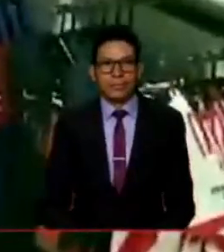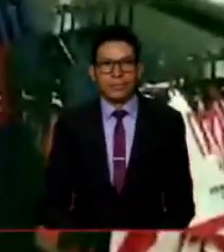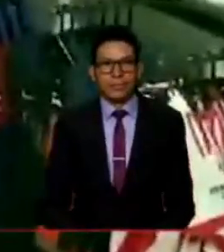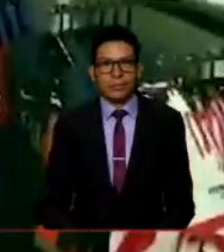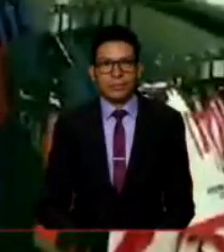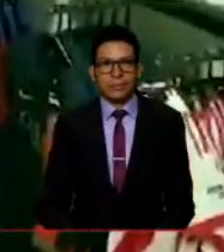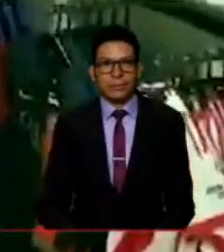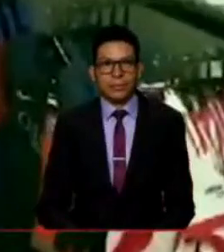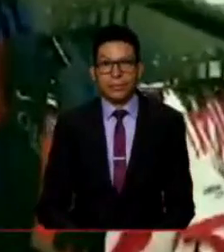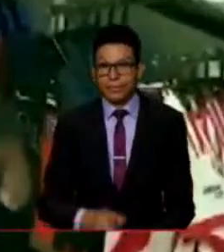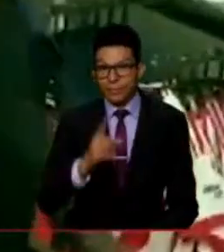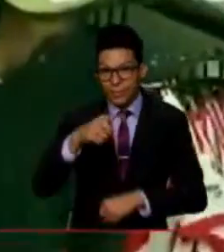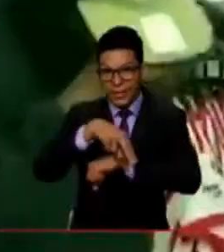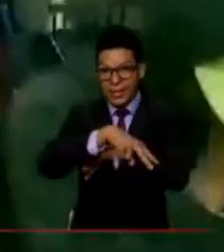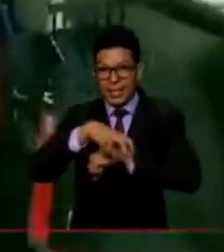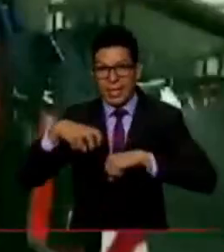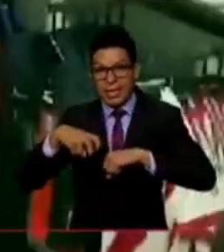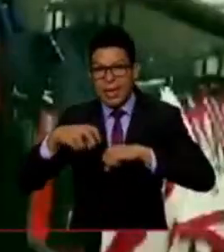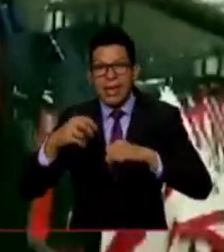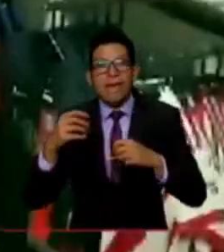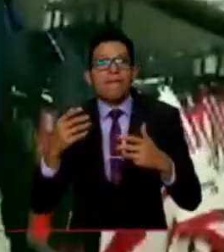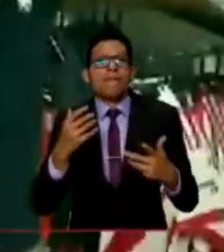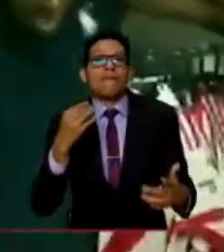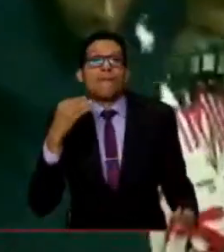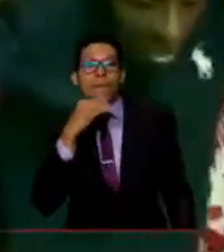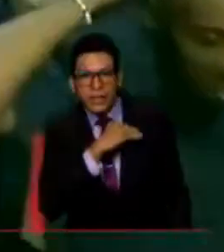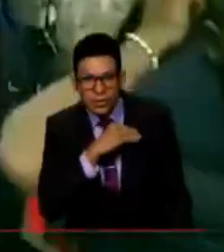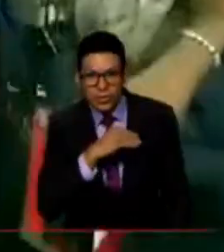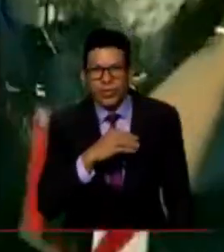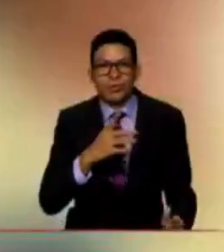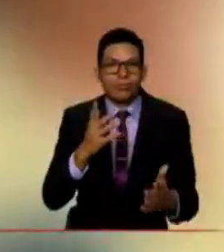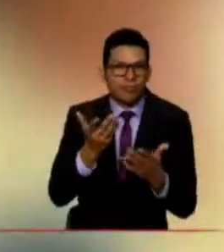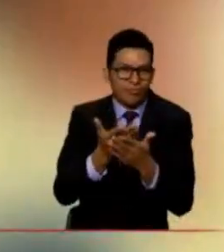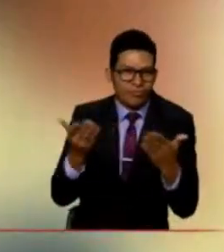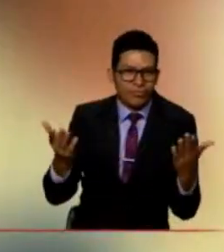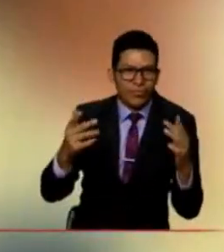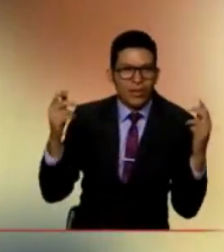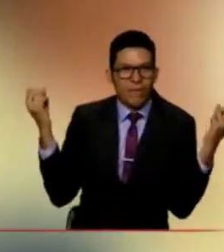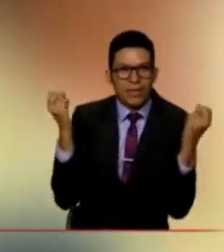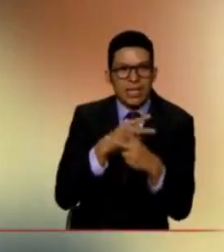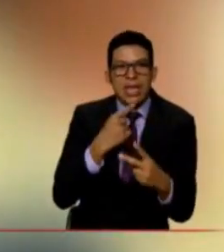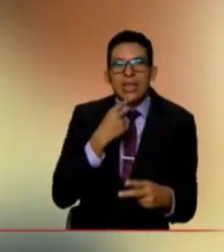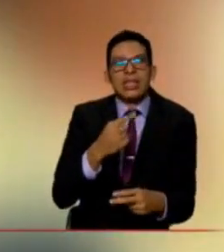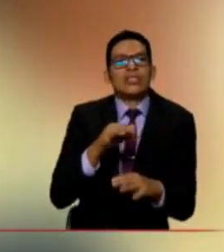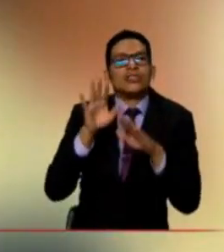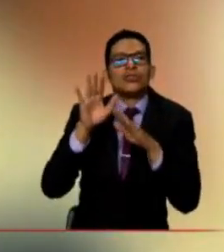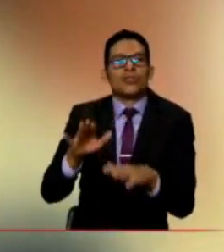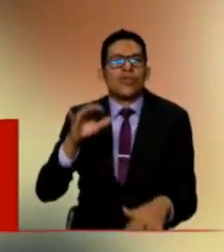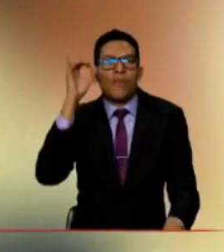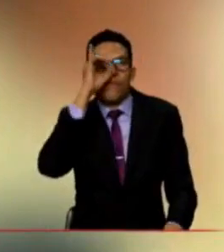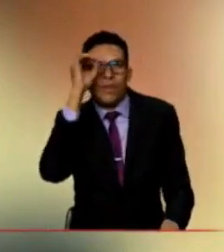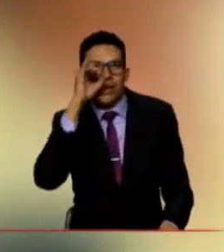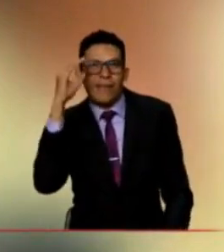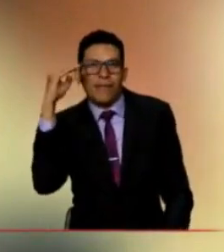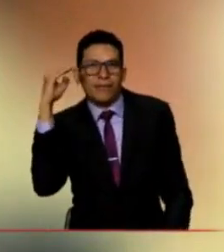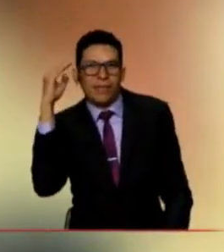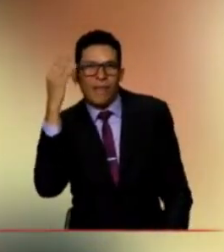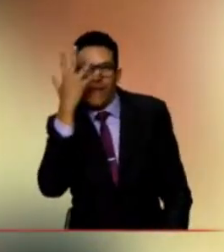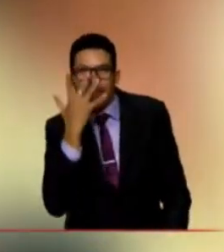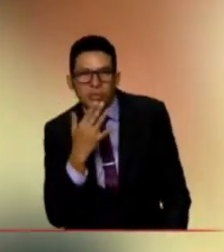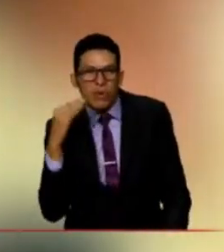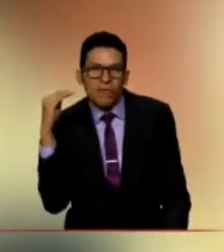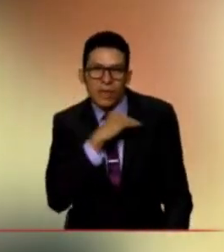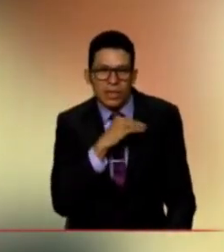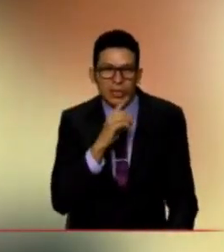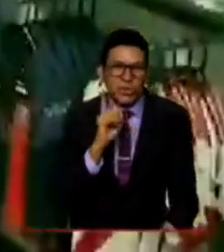Los videos de falsos hurtos, sicariatos y otros hechos de violencia realizados por llamados influencers ponen en alerta a las autoridades